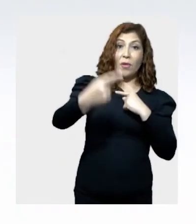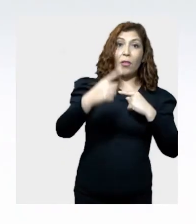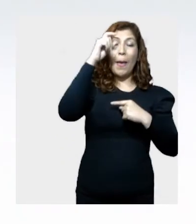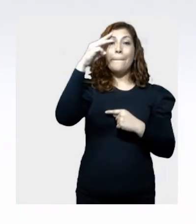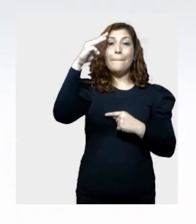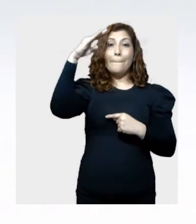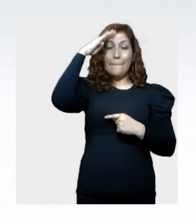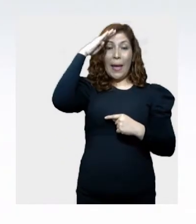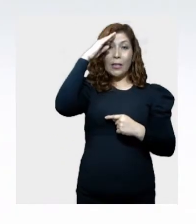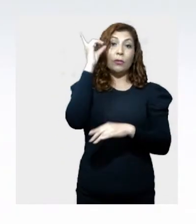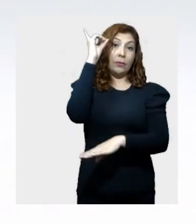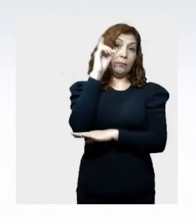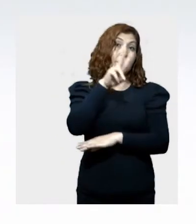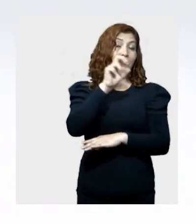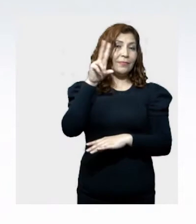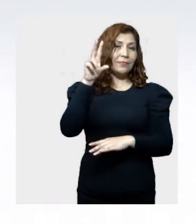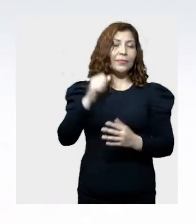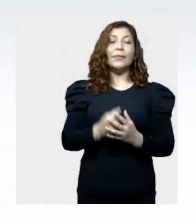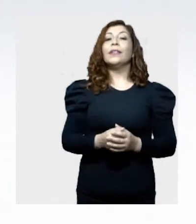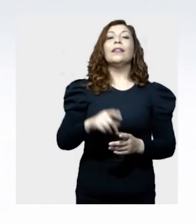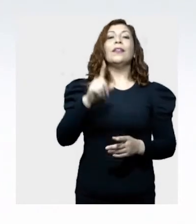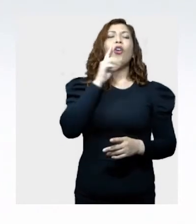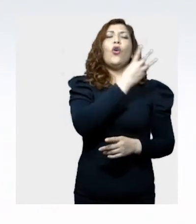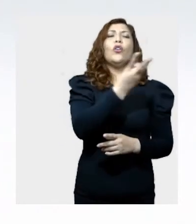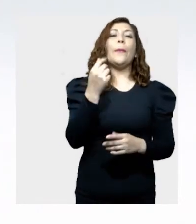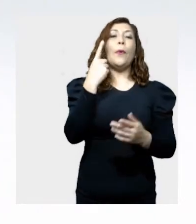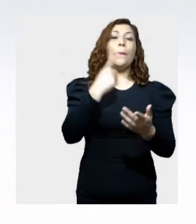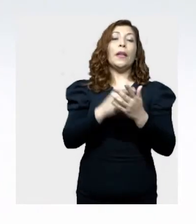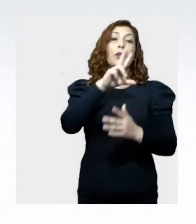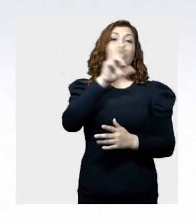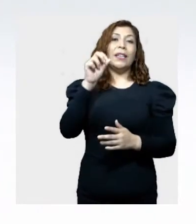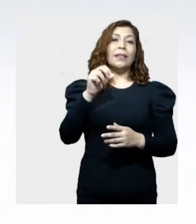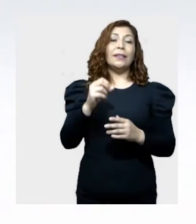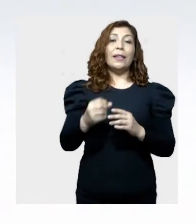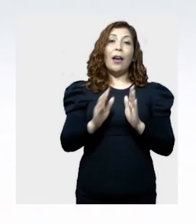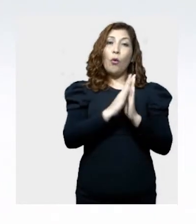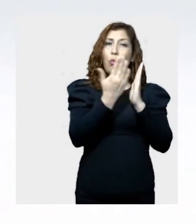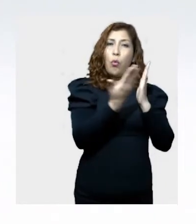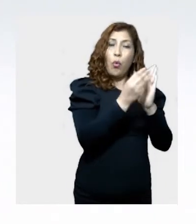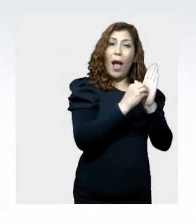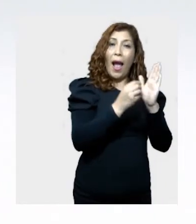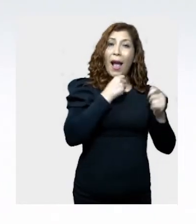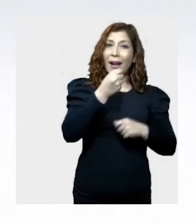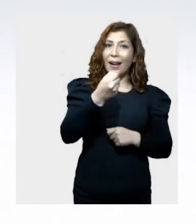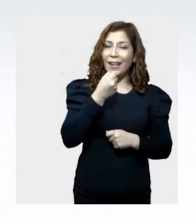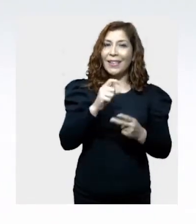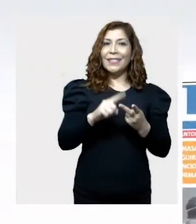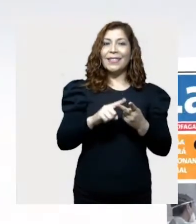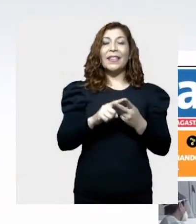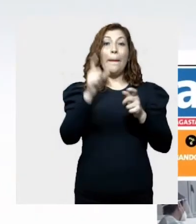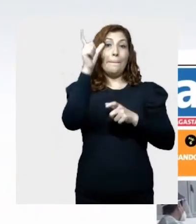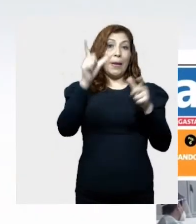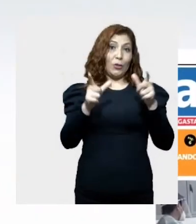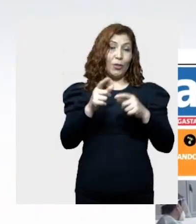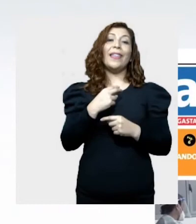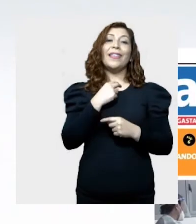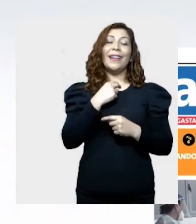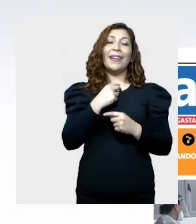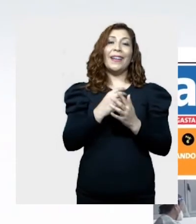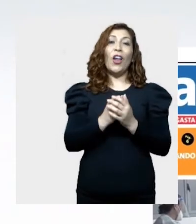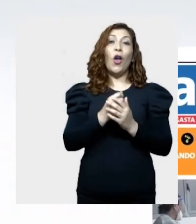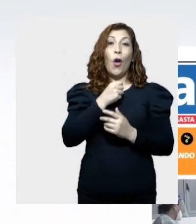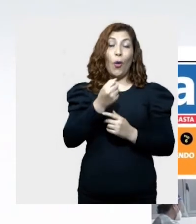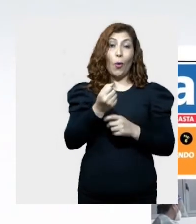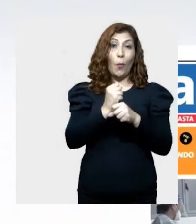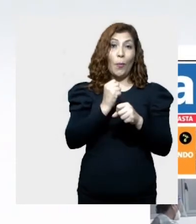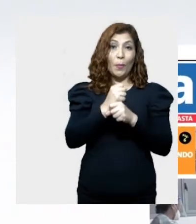mayo y diciembre del 2020, contabilizamos 1.080 notas de prensa con vocerías provenientes del personal del Hospital Regional de